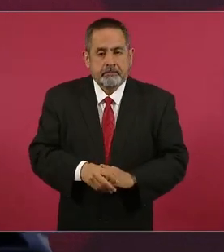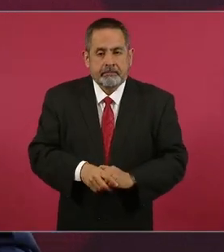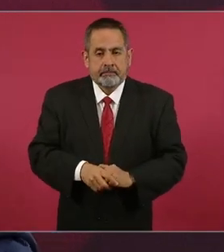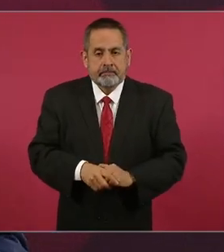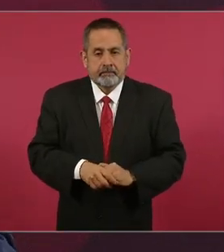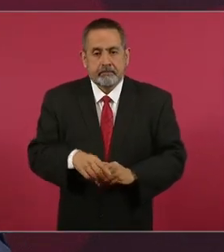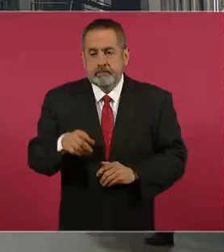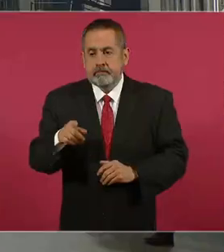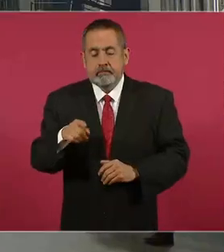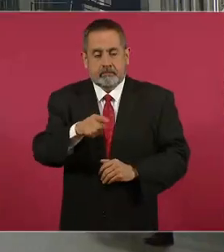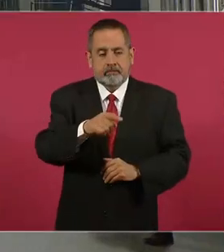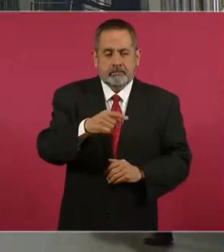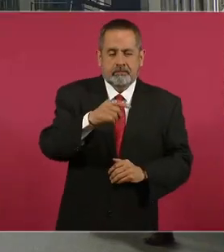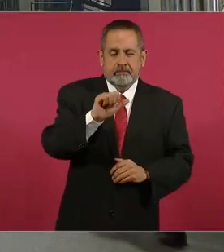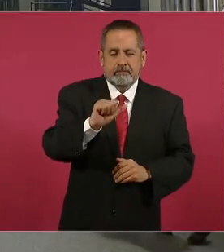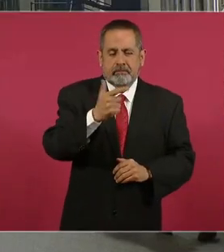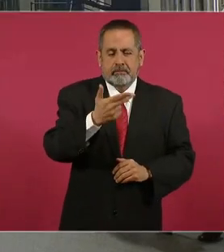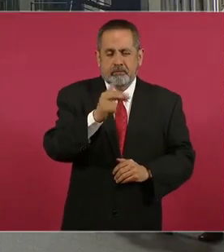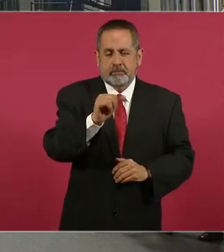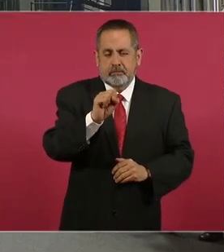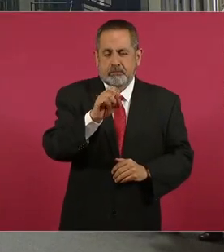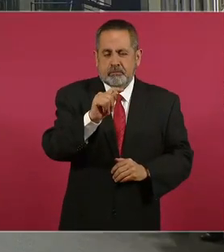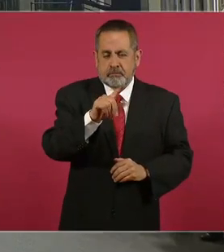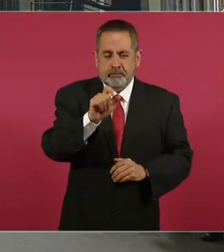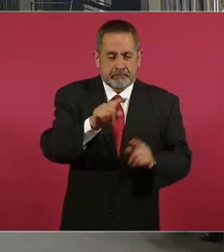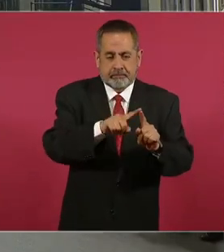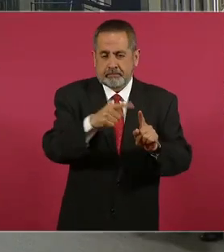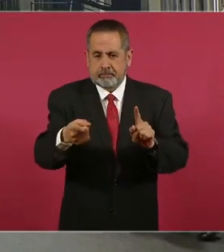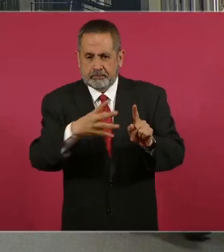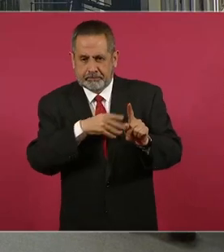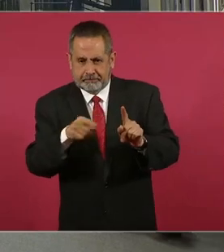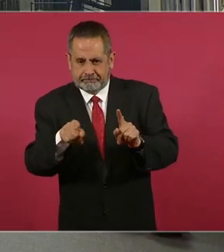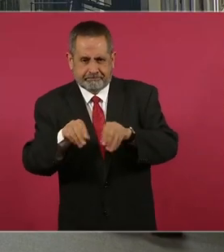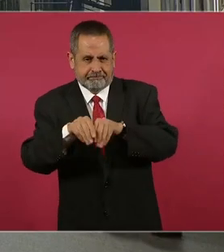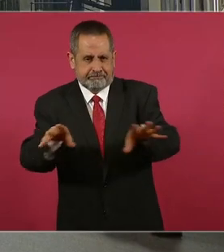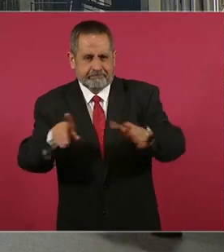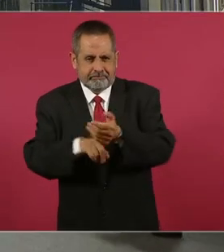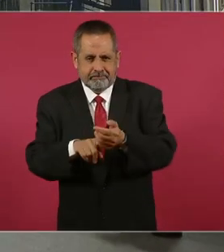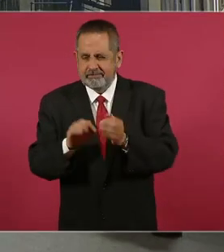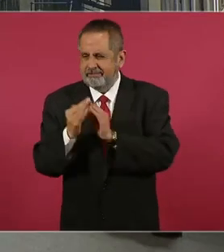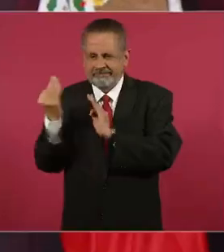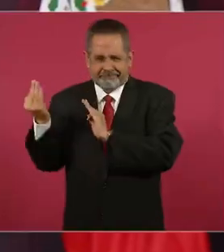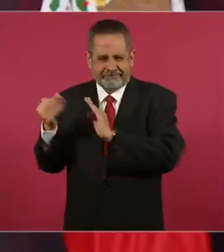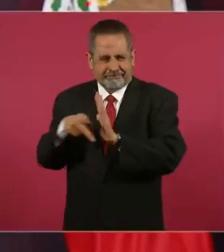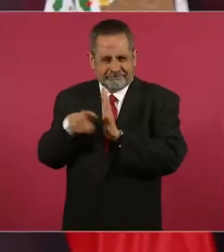el hijo del Aguizote, que se hacía aquí cerca,